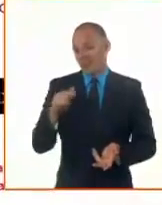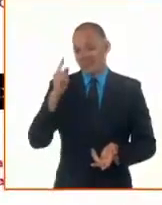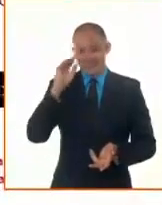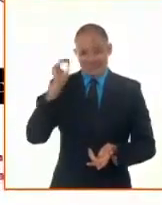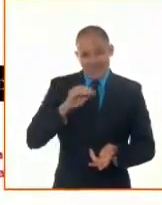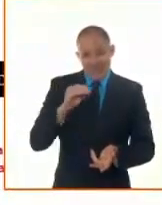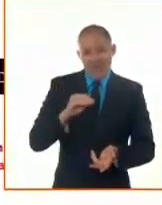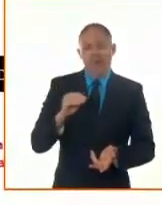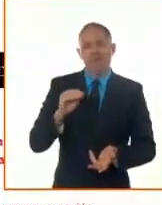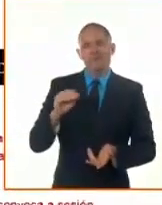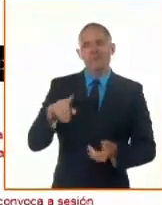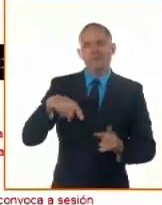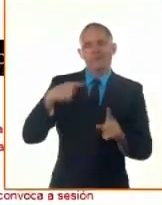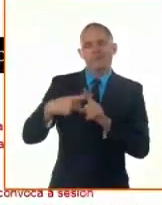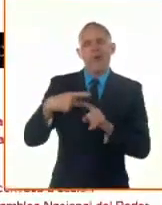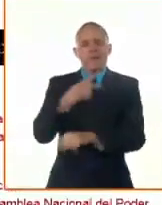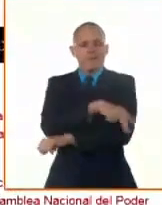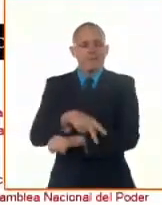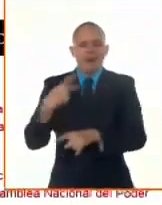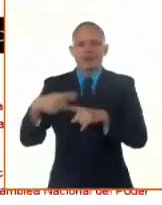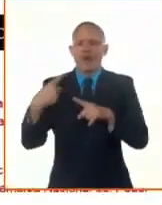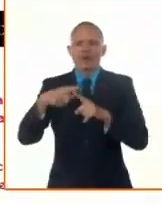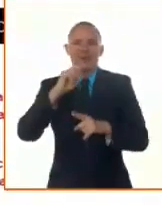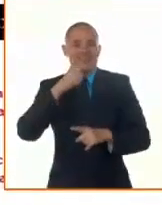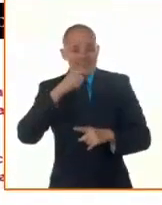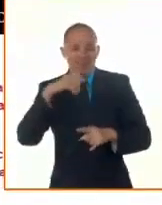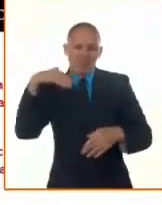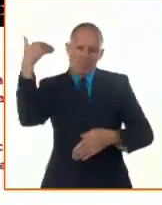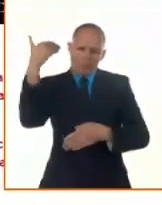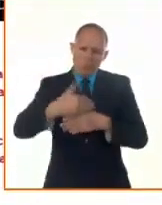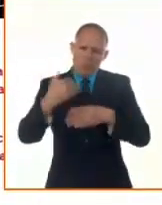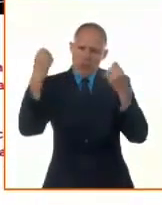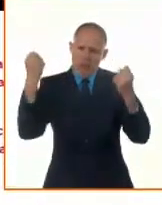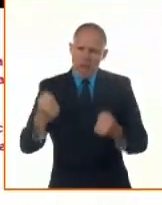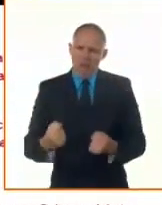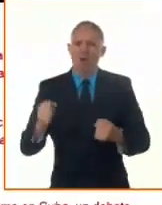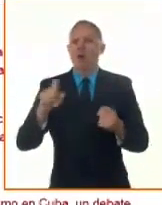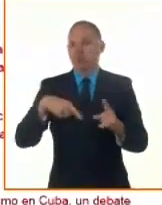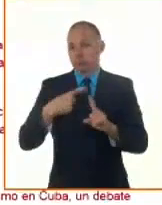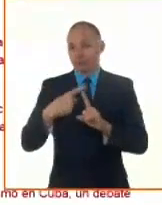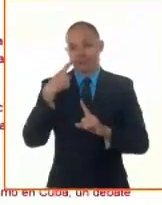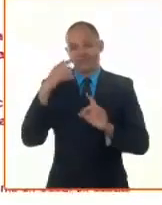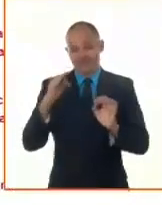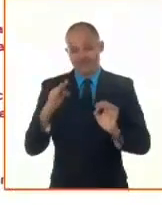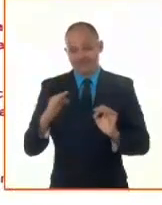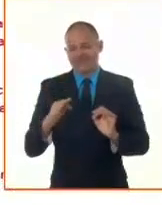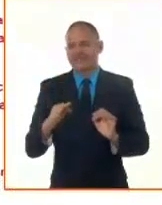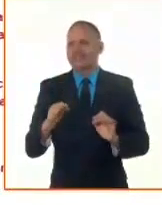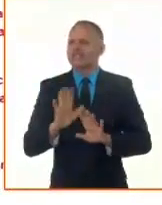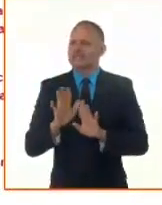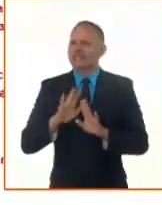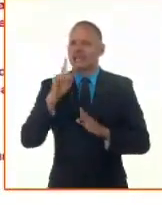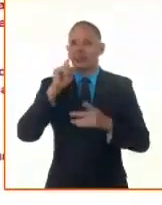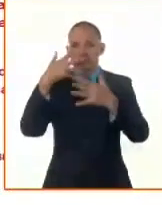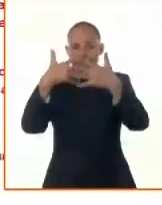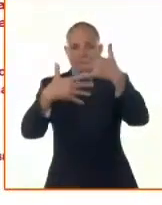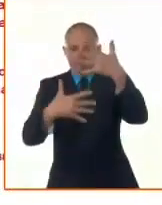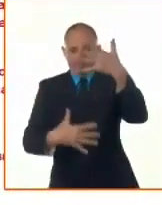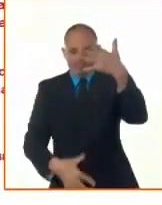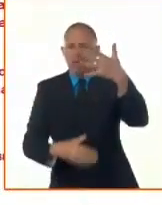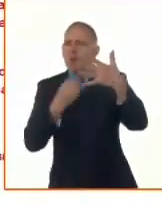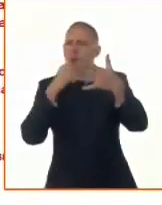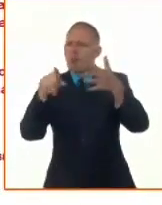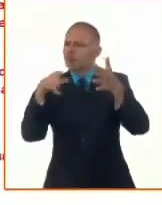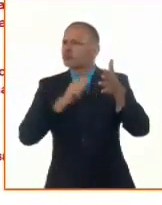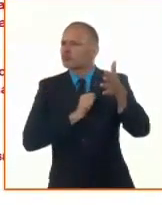que ha reforzado en extremo el bloqueo económico estadounidense es una nota mucho más extensa del Banco